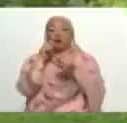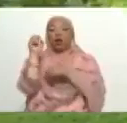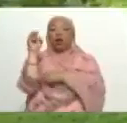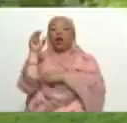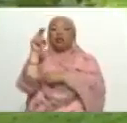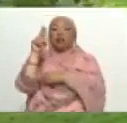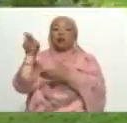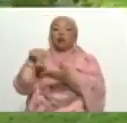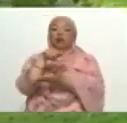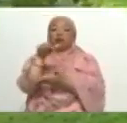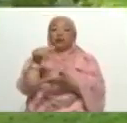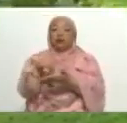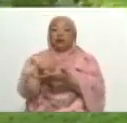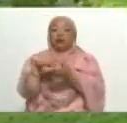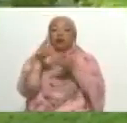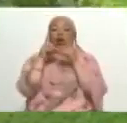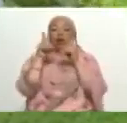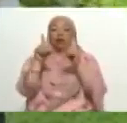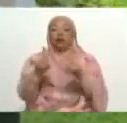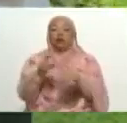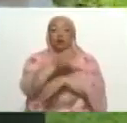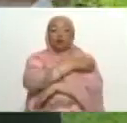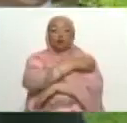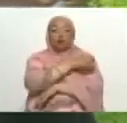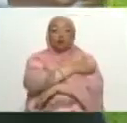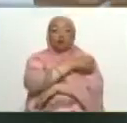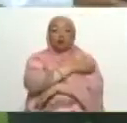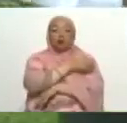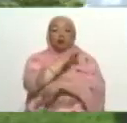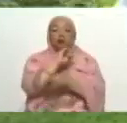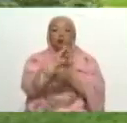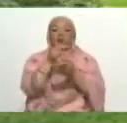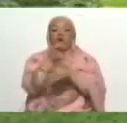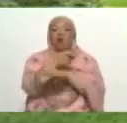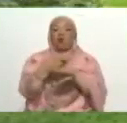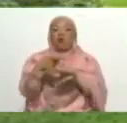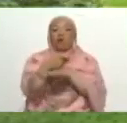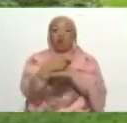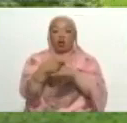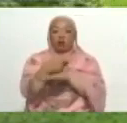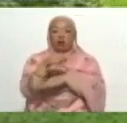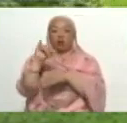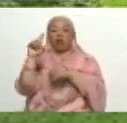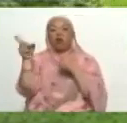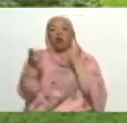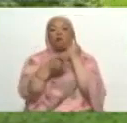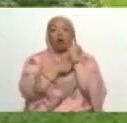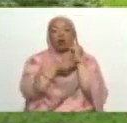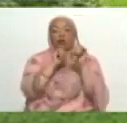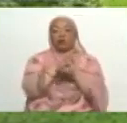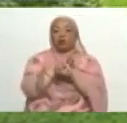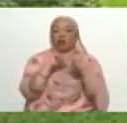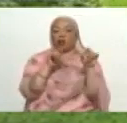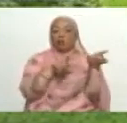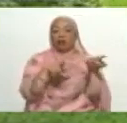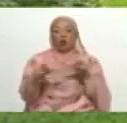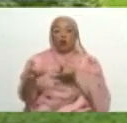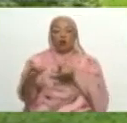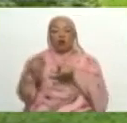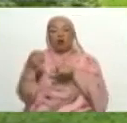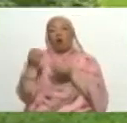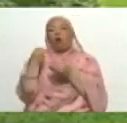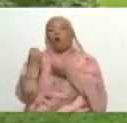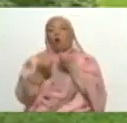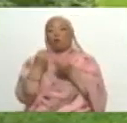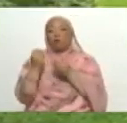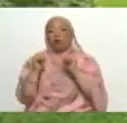tome alguna medida tras la decisión de la oposición de eliminar el denominado gobierno interino. Y también quisiéramos saber cuándo está previsto que se